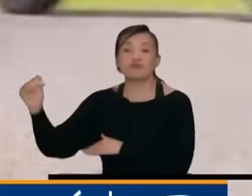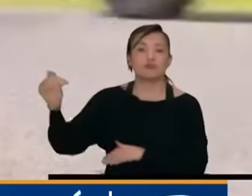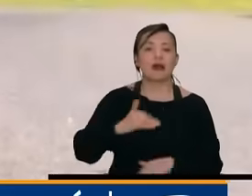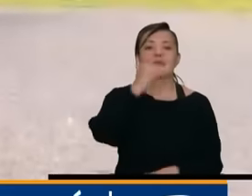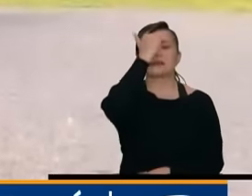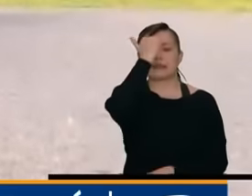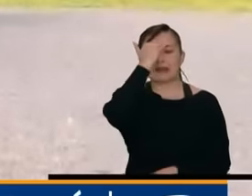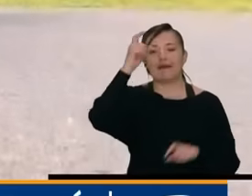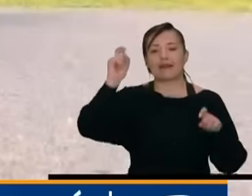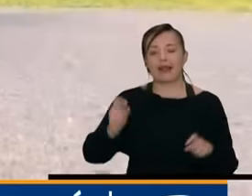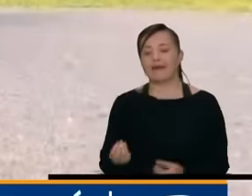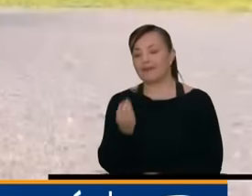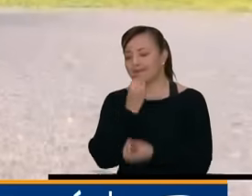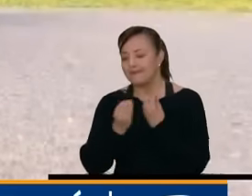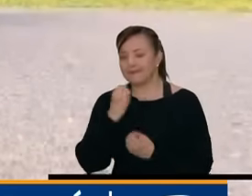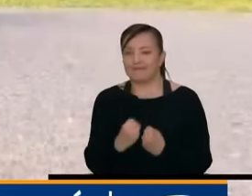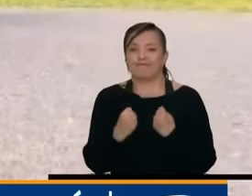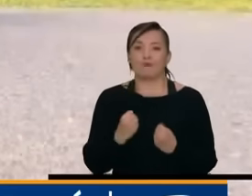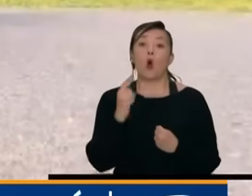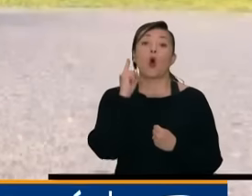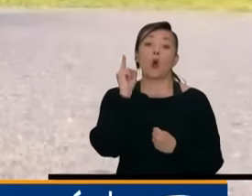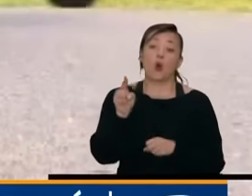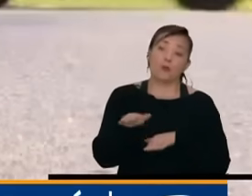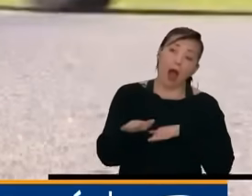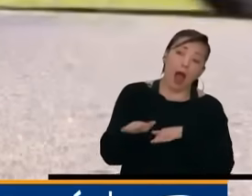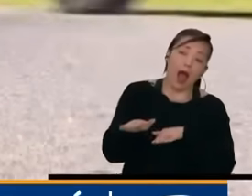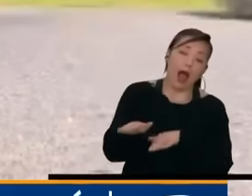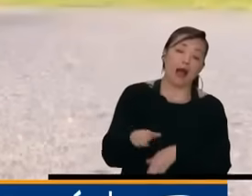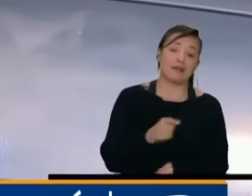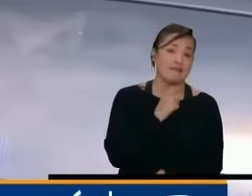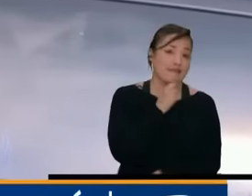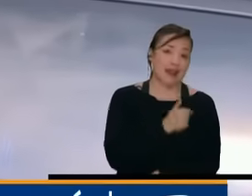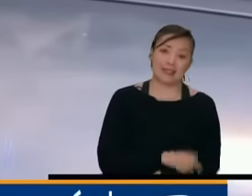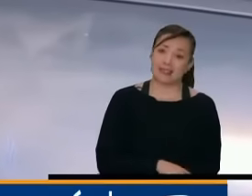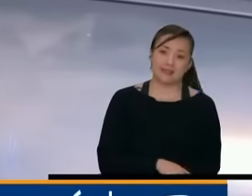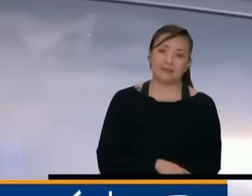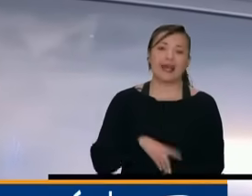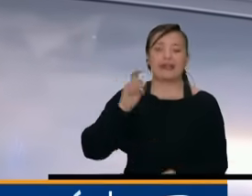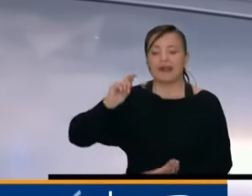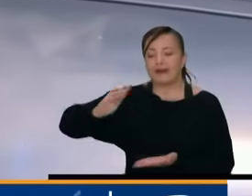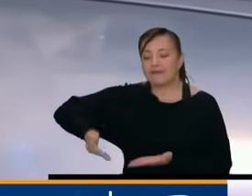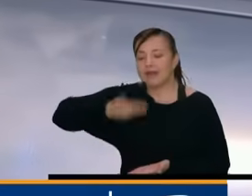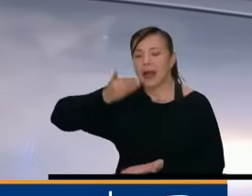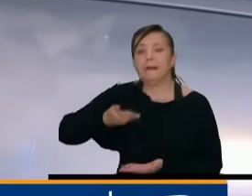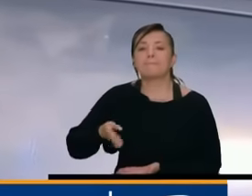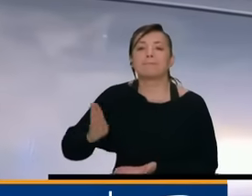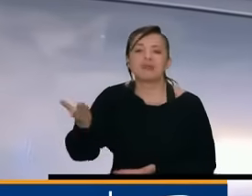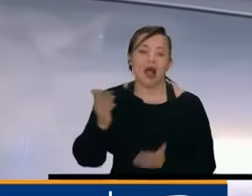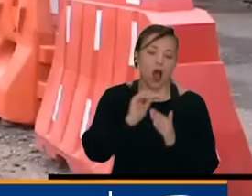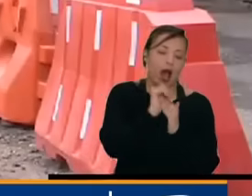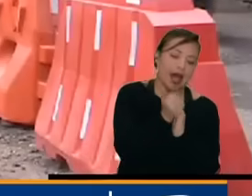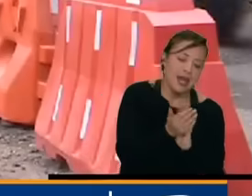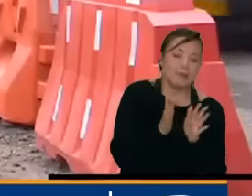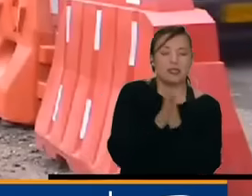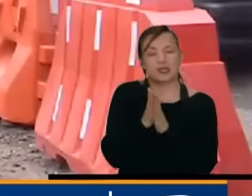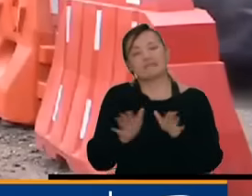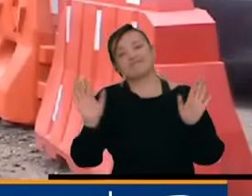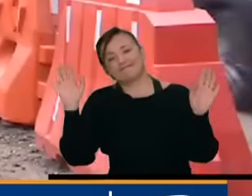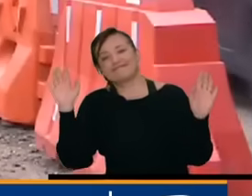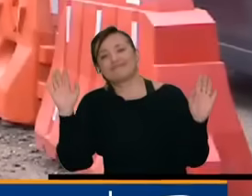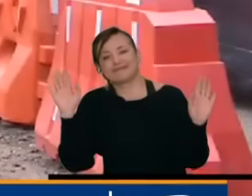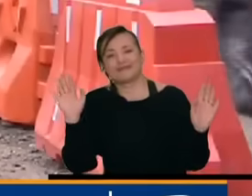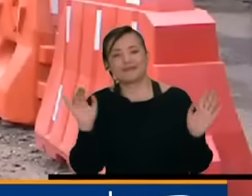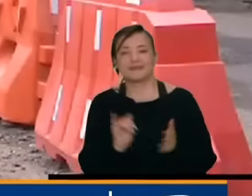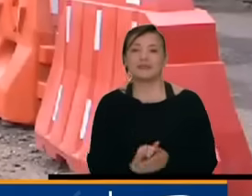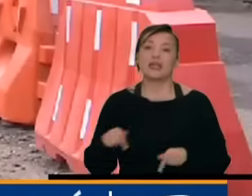deben recargar fuerzas, pues lo que les espera no es nada fácil. Caldito de pescado y arepa, sí, y chocolate, sí, señor. Otros viajeros que